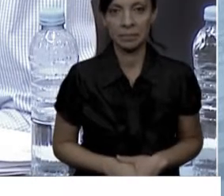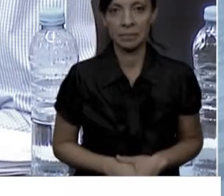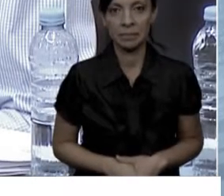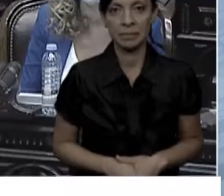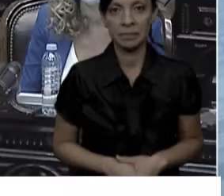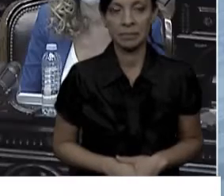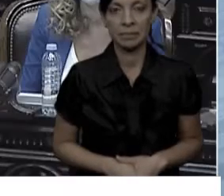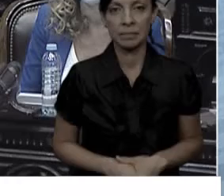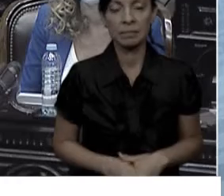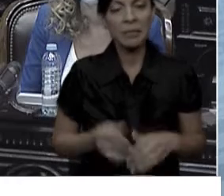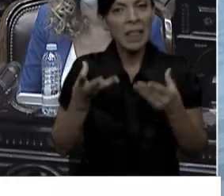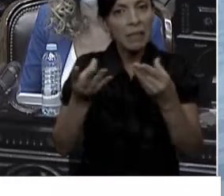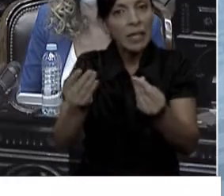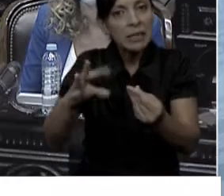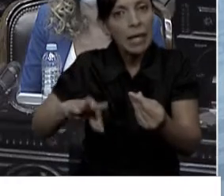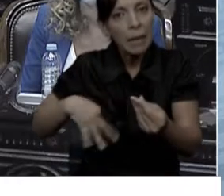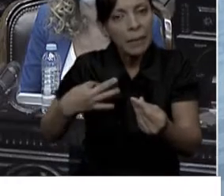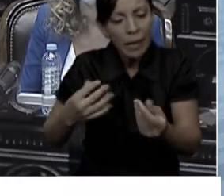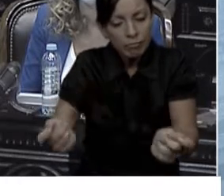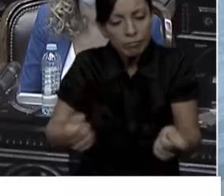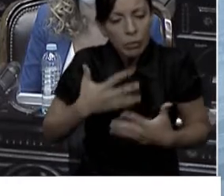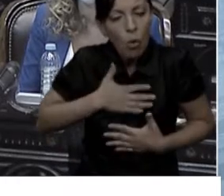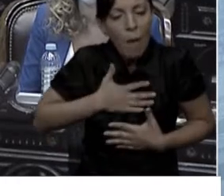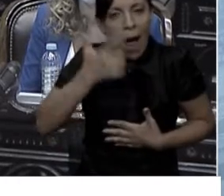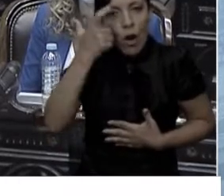una causa profundamente humanista,